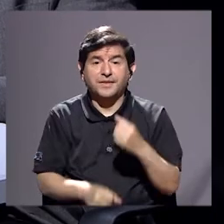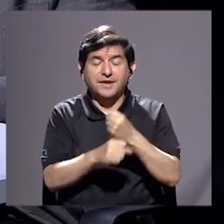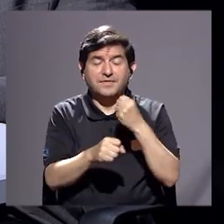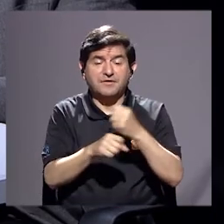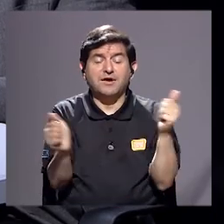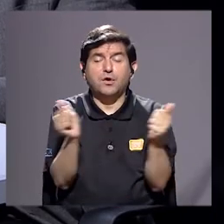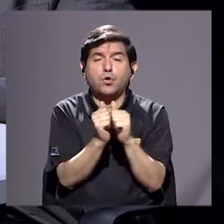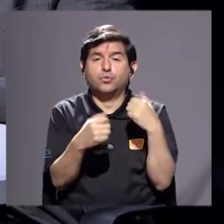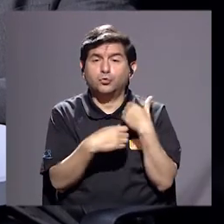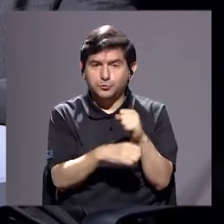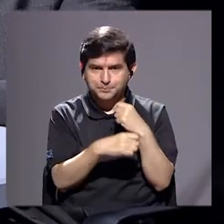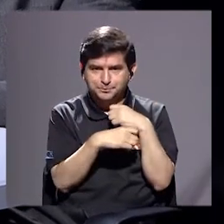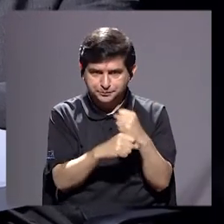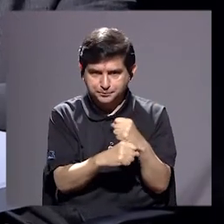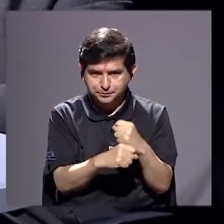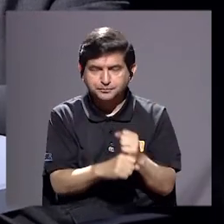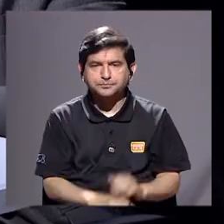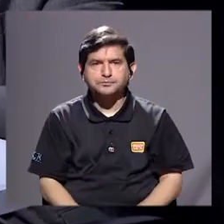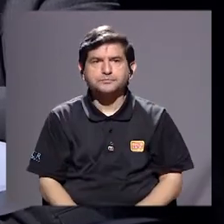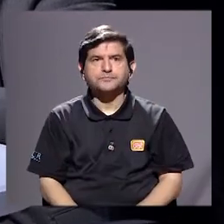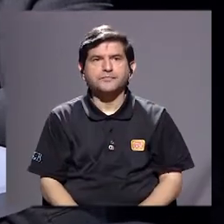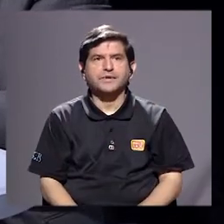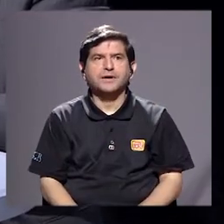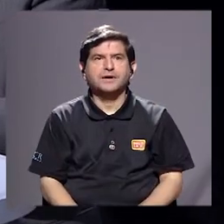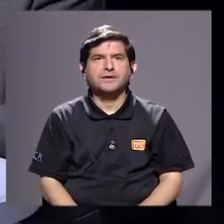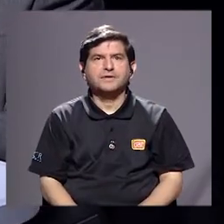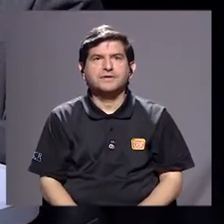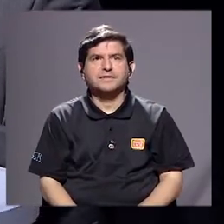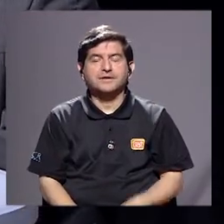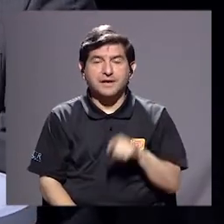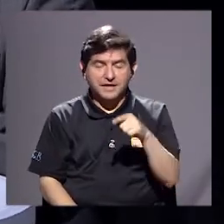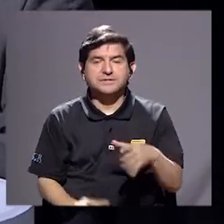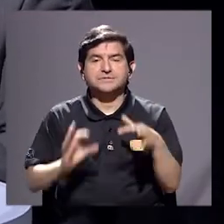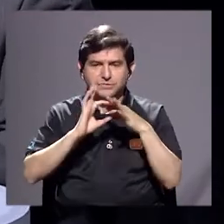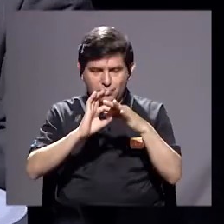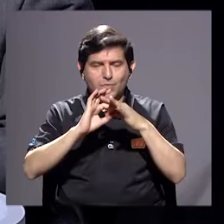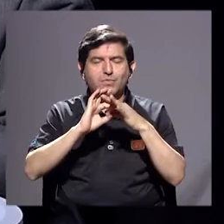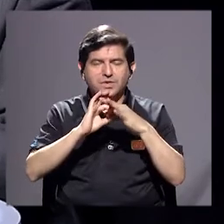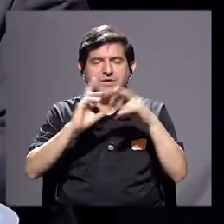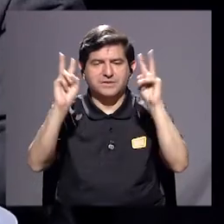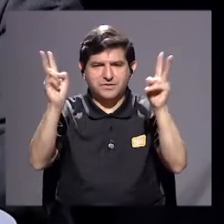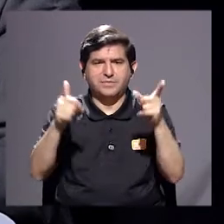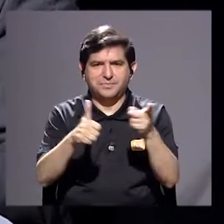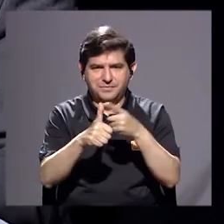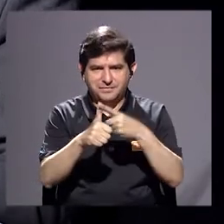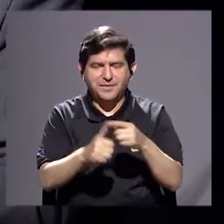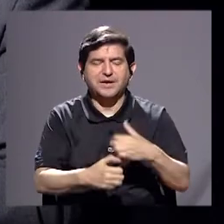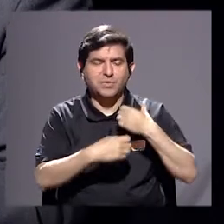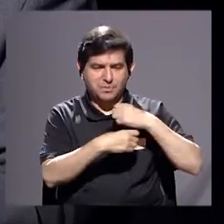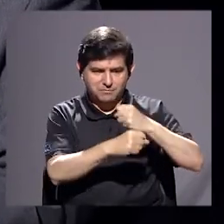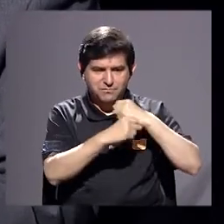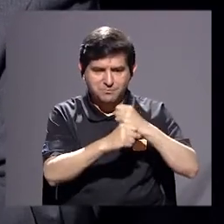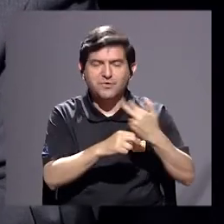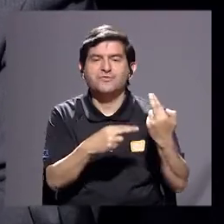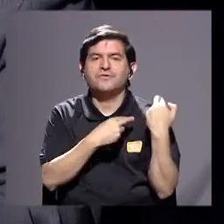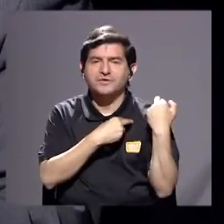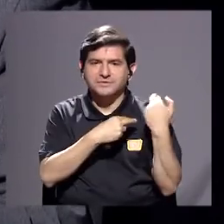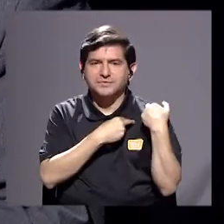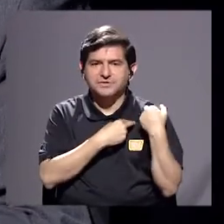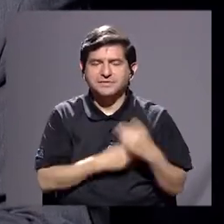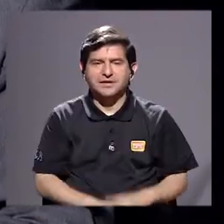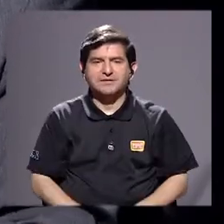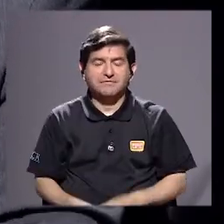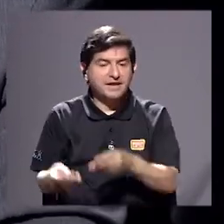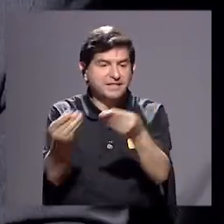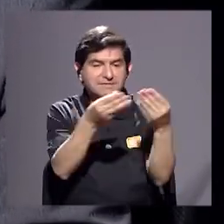con las municipalidades por por definiciones es mancomunado en este tema primero porque las municipalidades son las responsables del ordenamiento